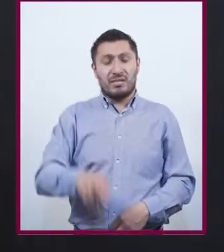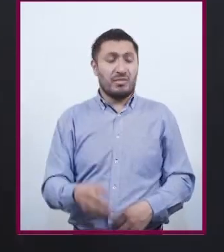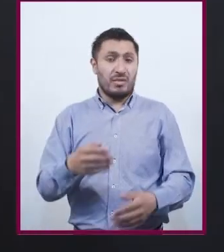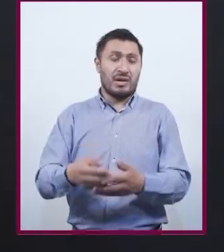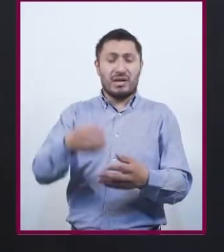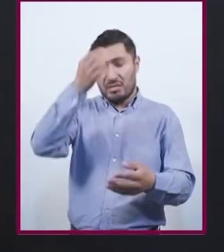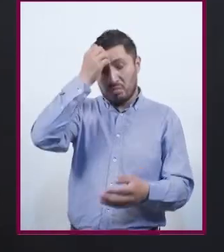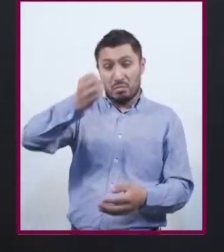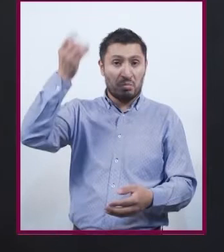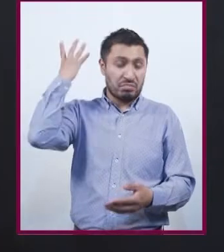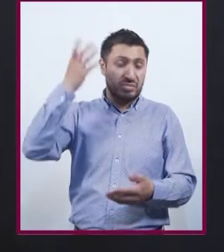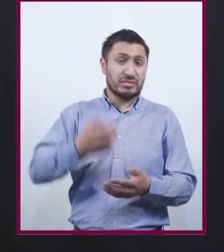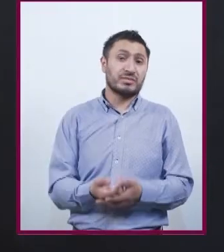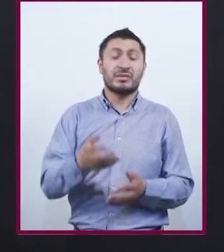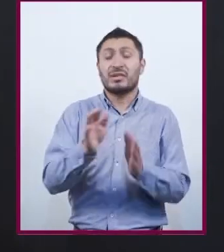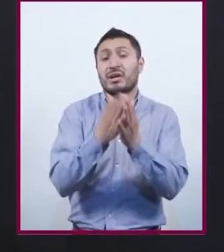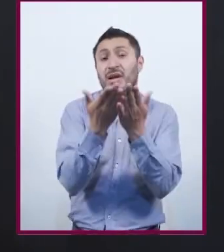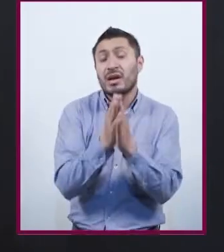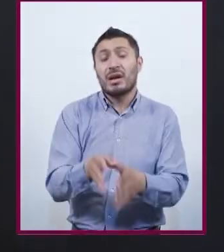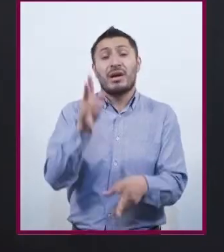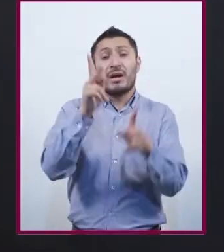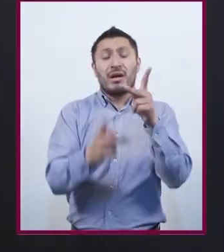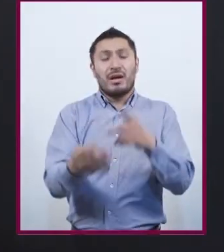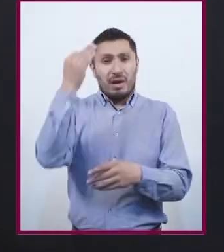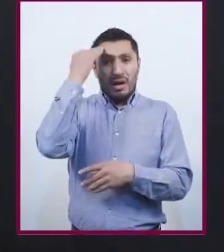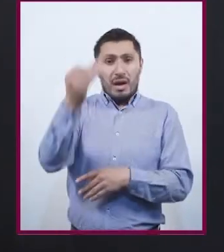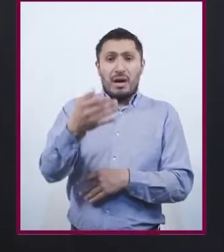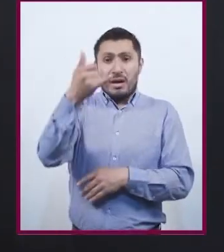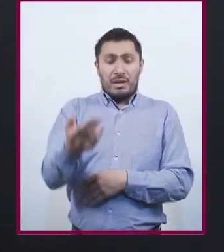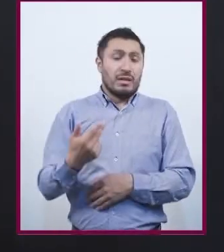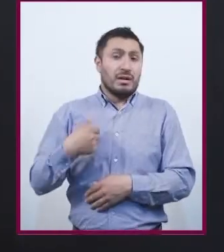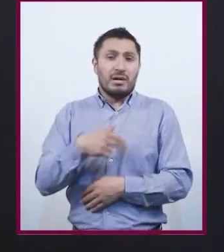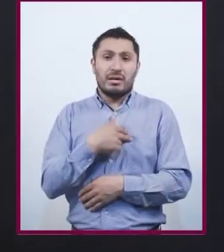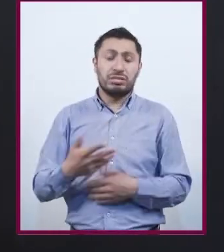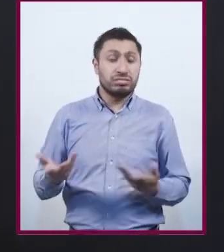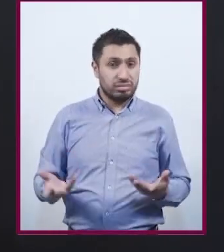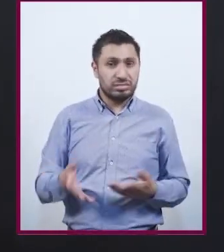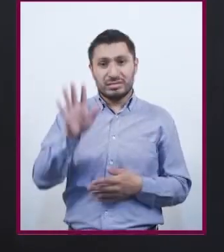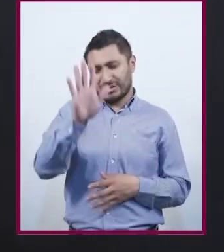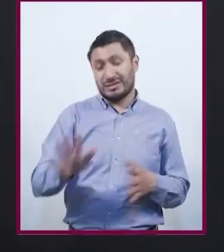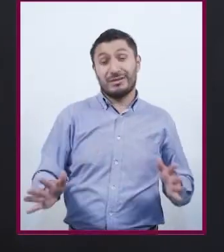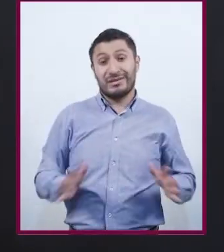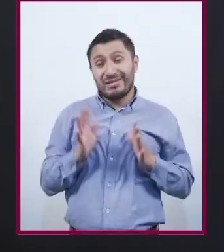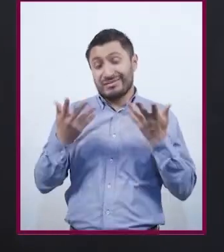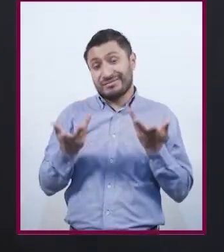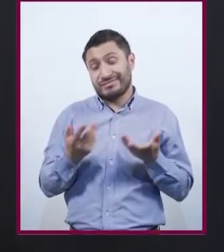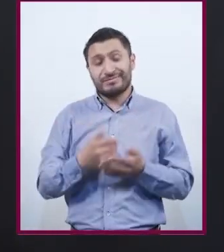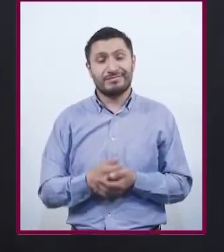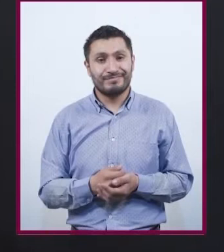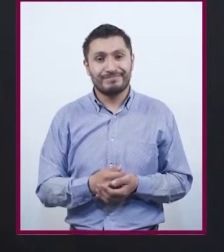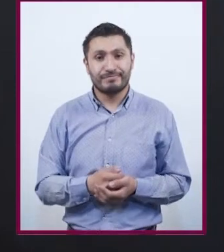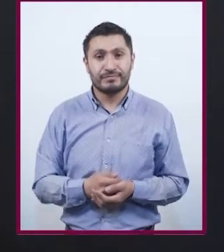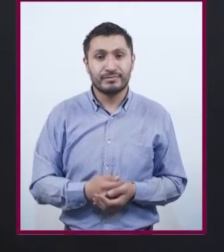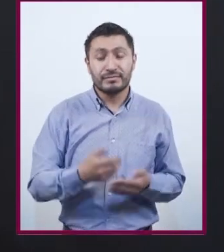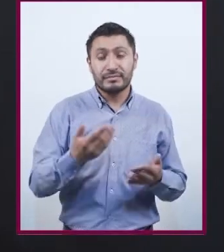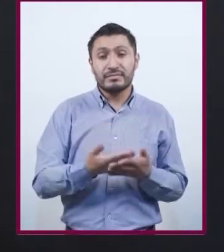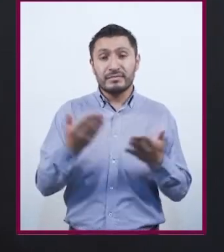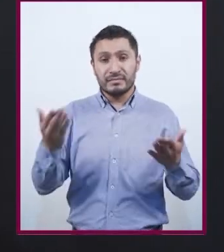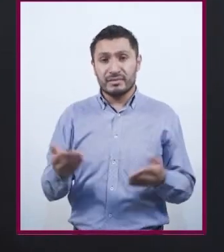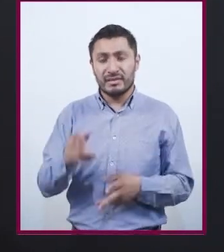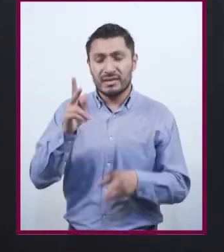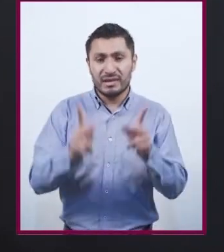por lo mismo nunca pasa de moda. Un libro que nos habla de su tiempo y a la vez del nuestro. ¿No te parece